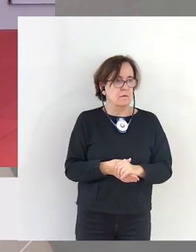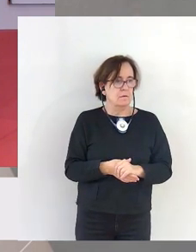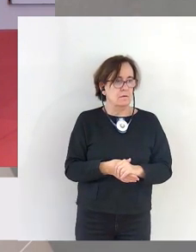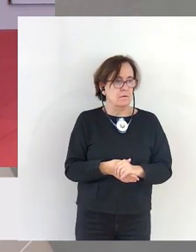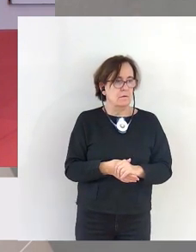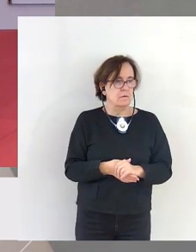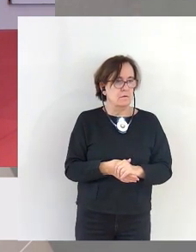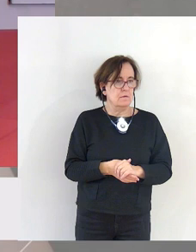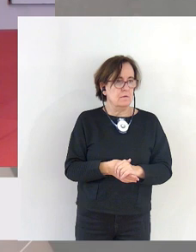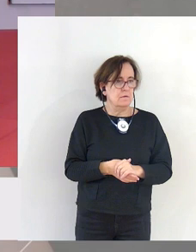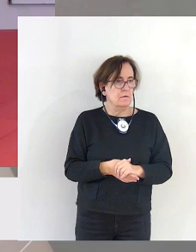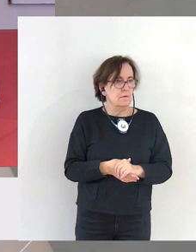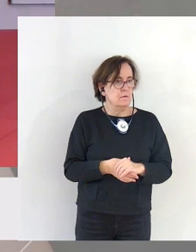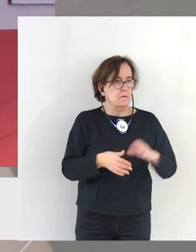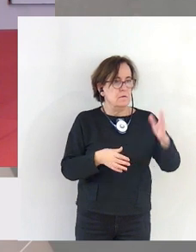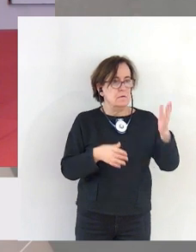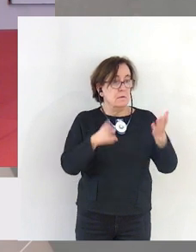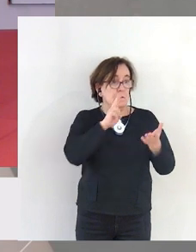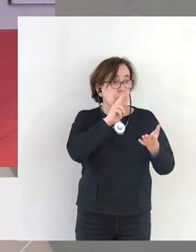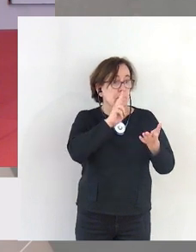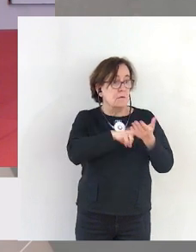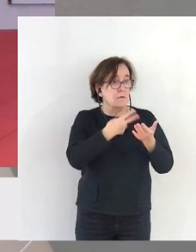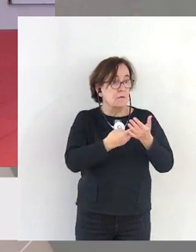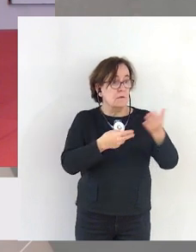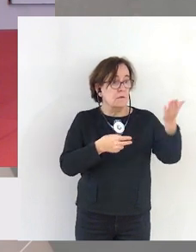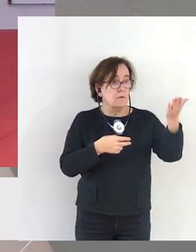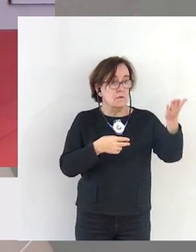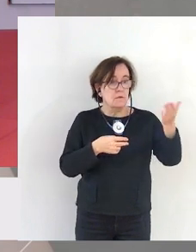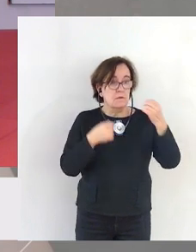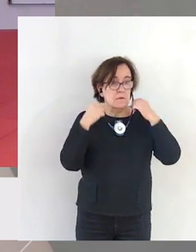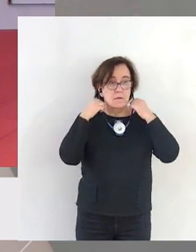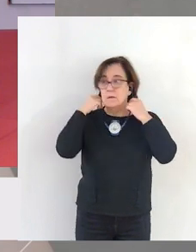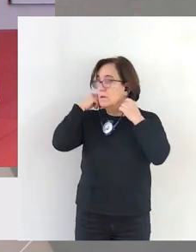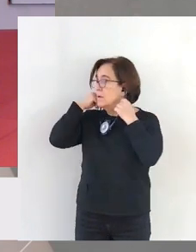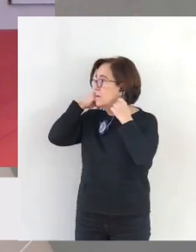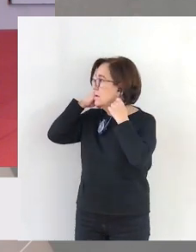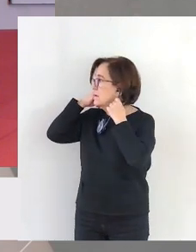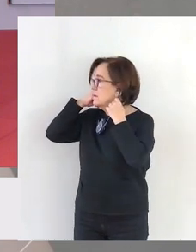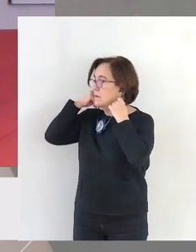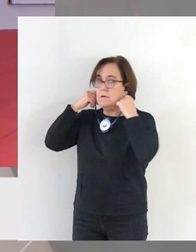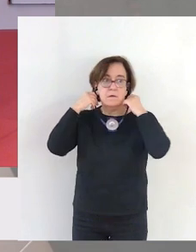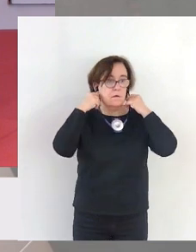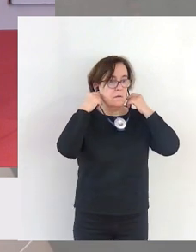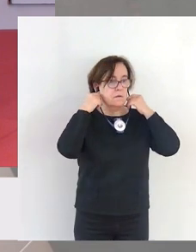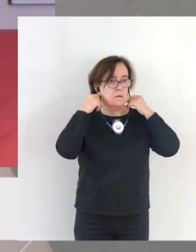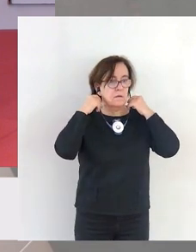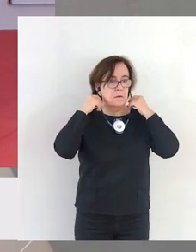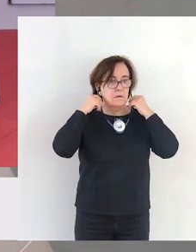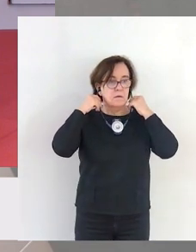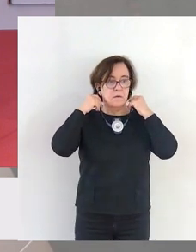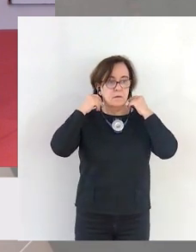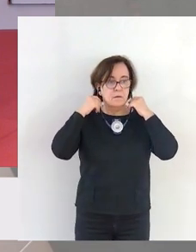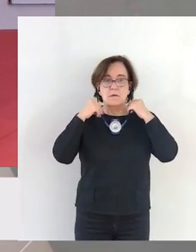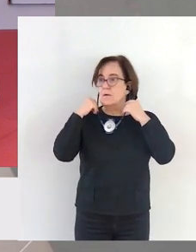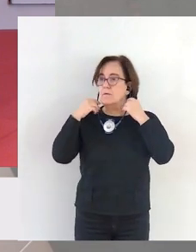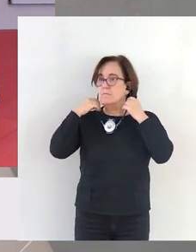compassion tiene un significado un buen significado por ejemplo en Estados Unidos lo que se ped de un político